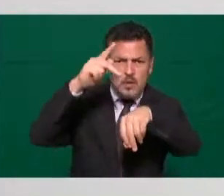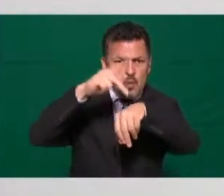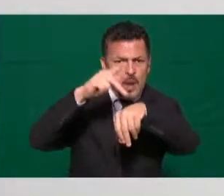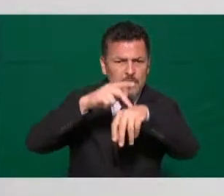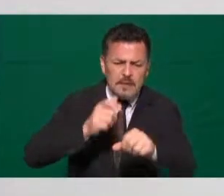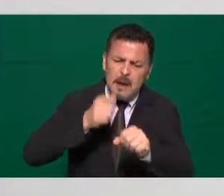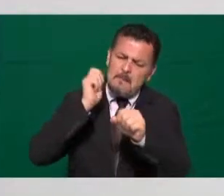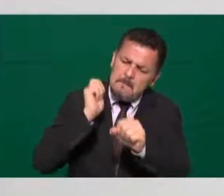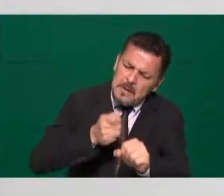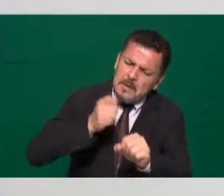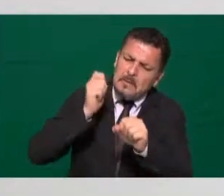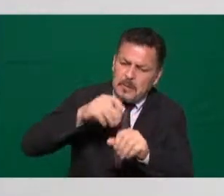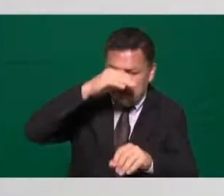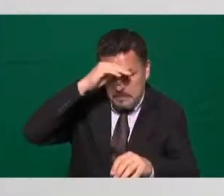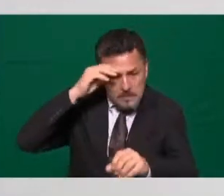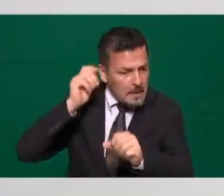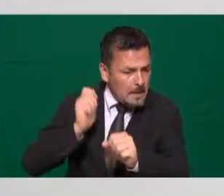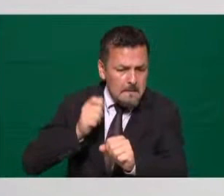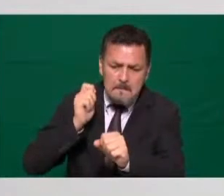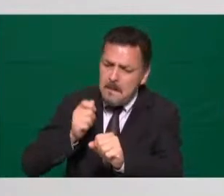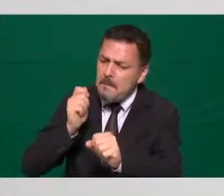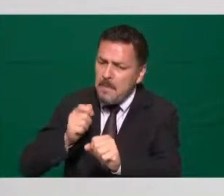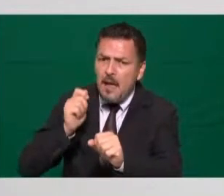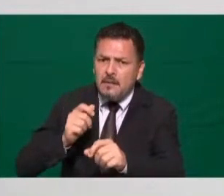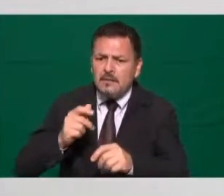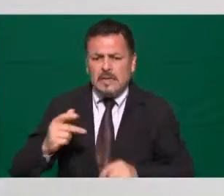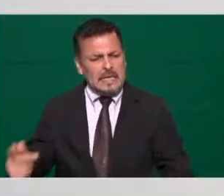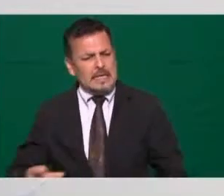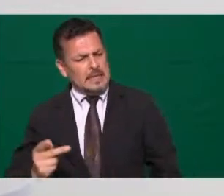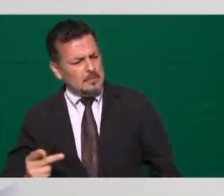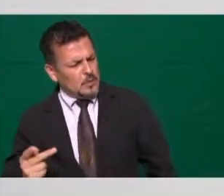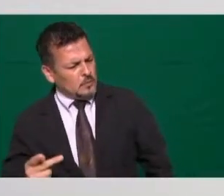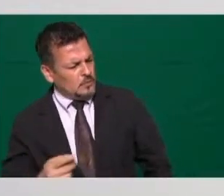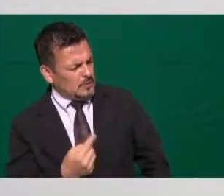cincel. Le preguntó, ¿qué estás haciendo?